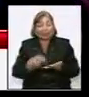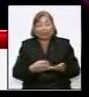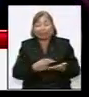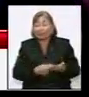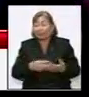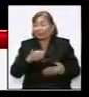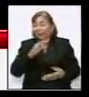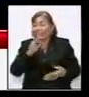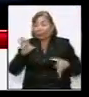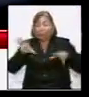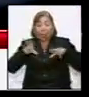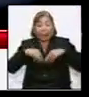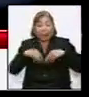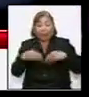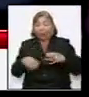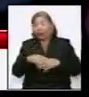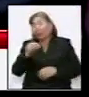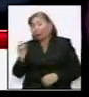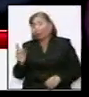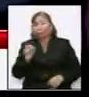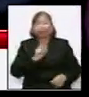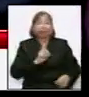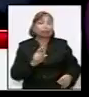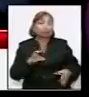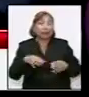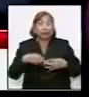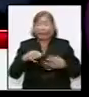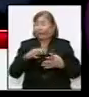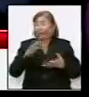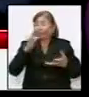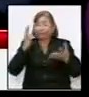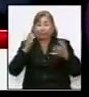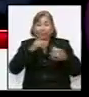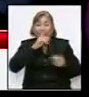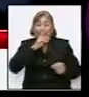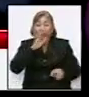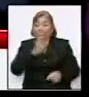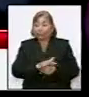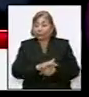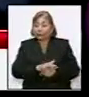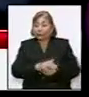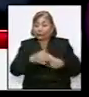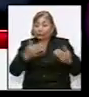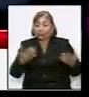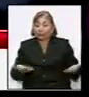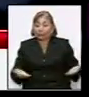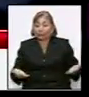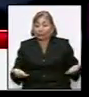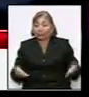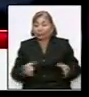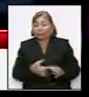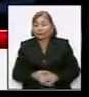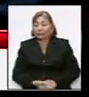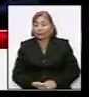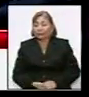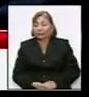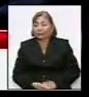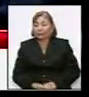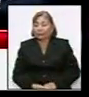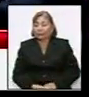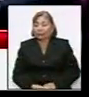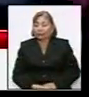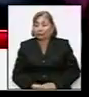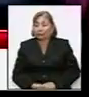y aprobar o desaprobar los proyectos de ley si nos comprometemos en todo caso ver los 12 proyectos lo hacemos pero yo creo que